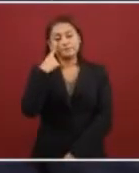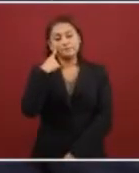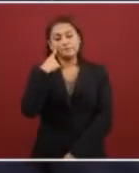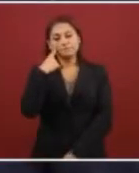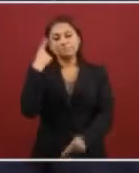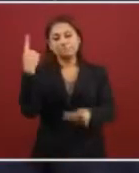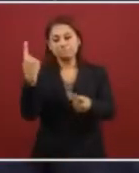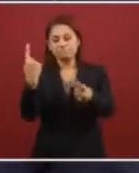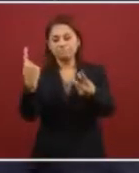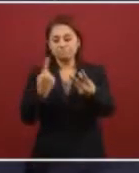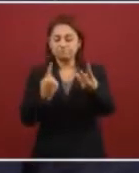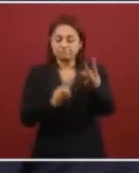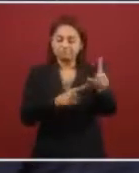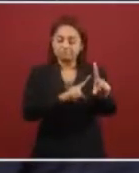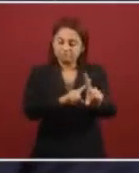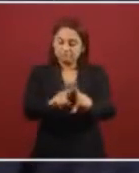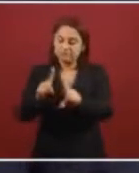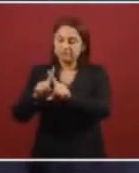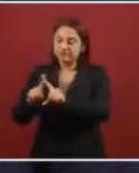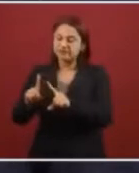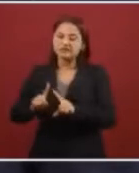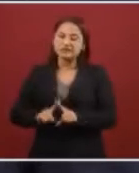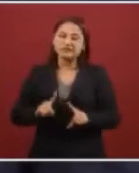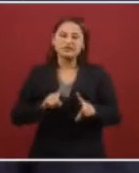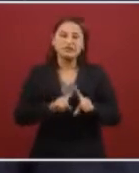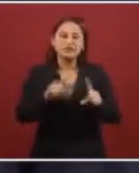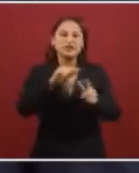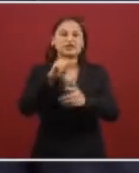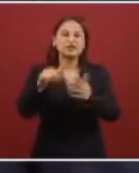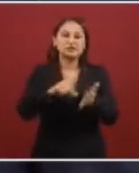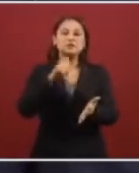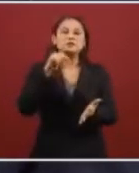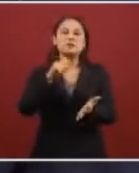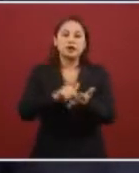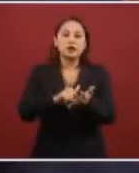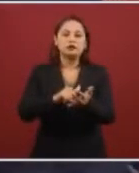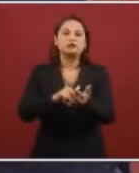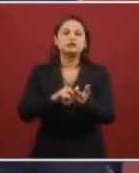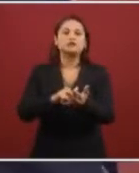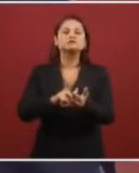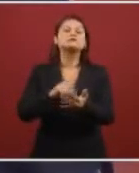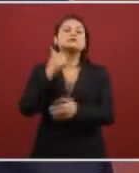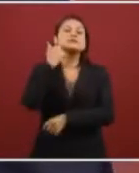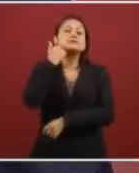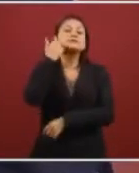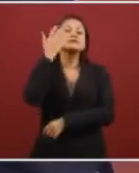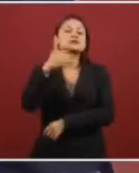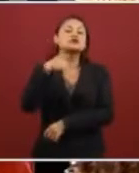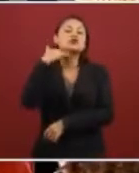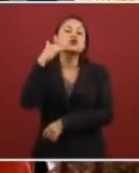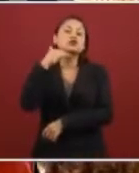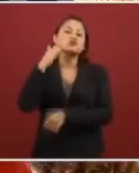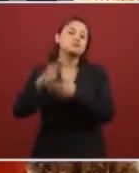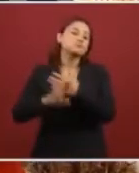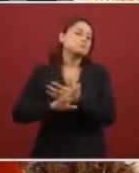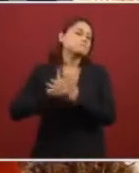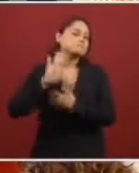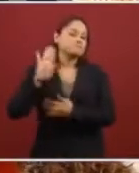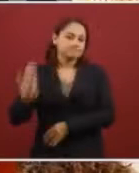se está, we are combatiendo la corrupción. Combating corruption. Y estamos, and we are